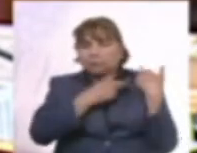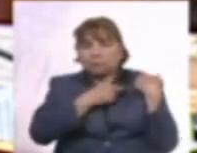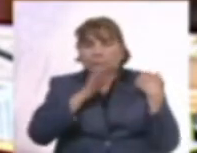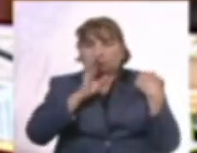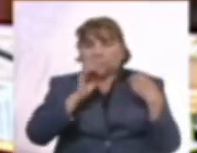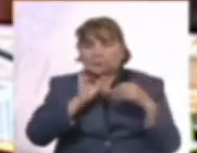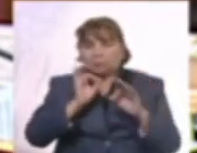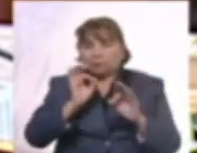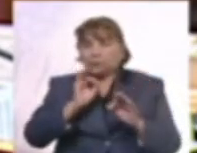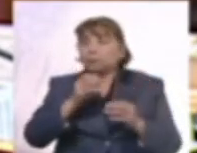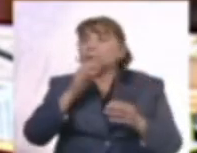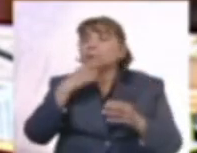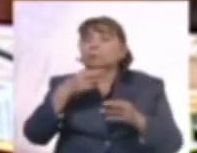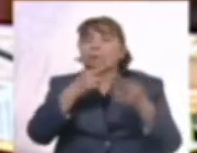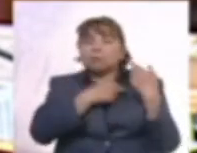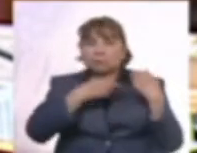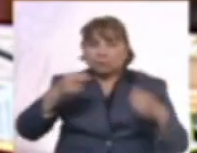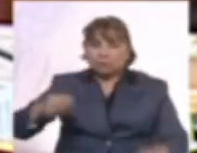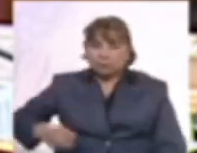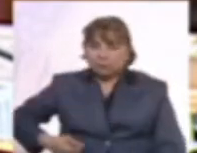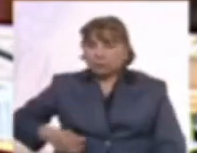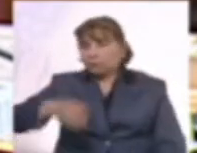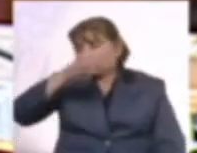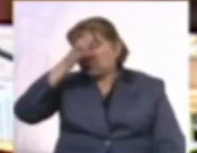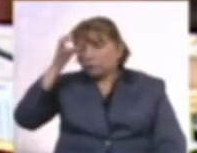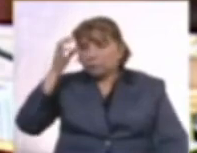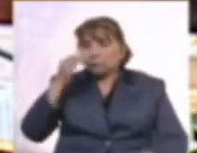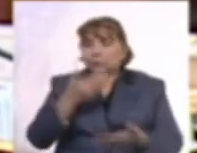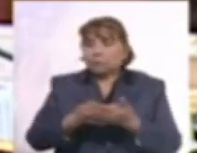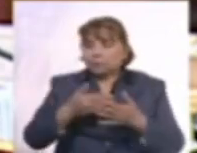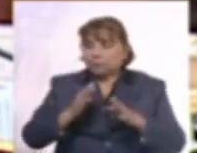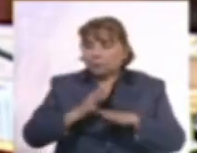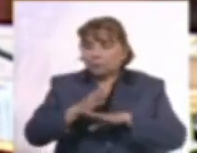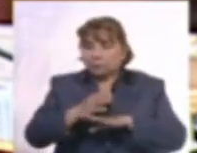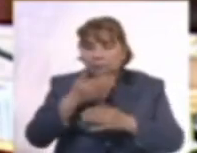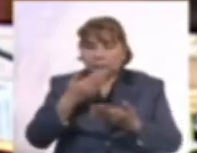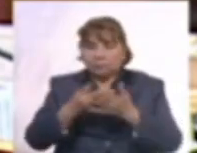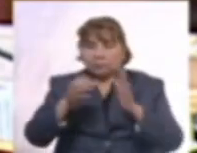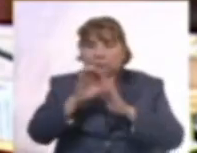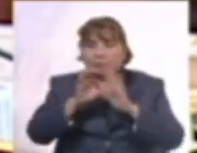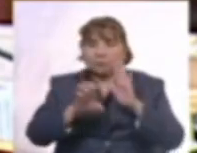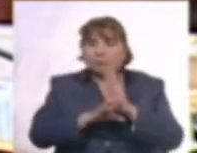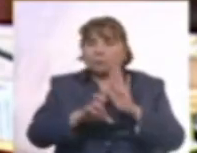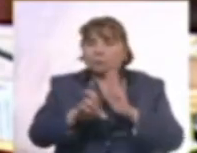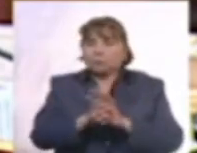presidencia, habla de un presidente de la República por sucesión constitucional.